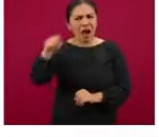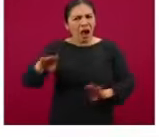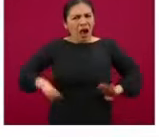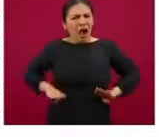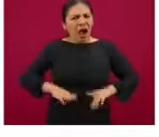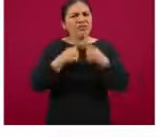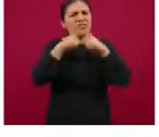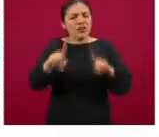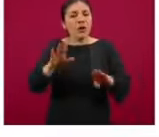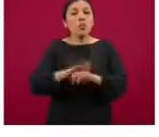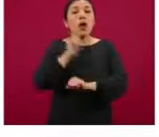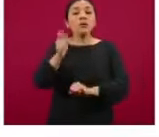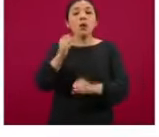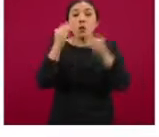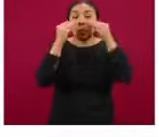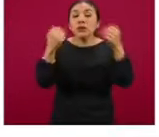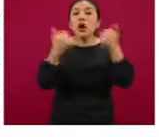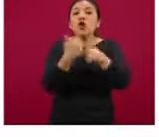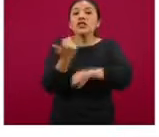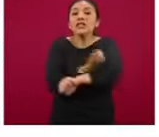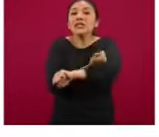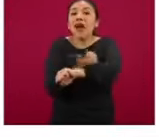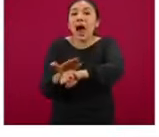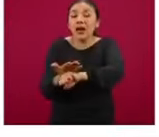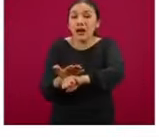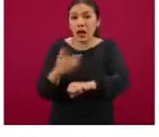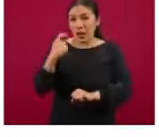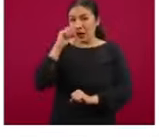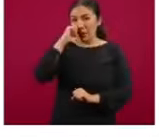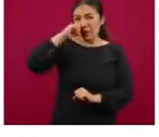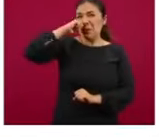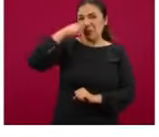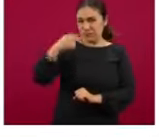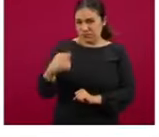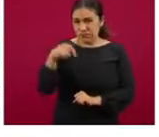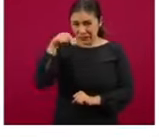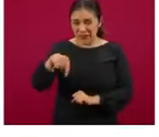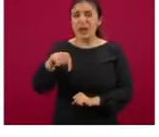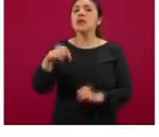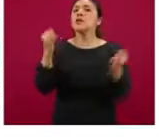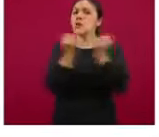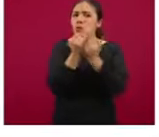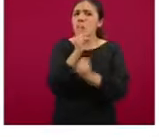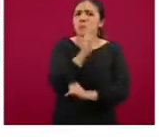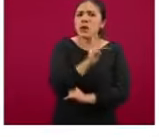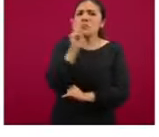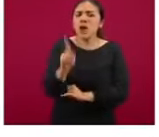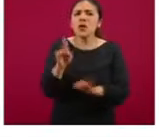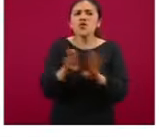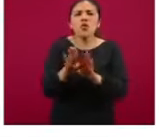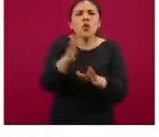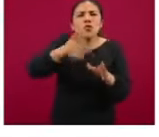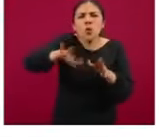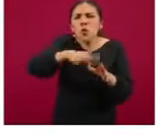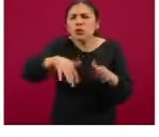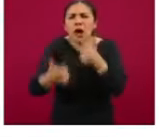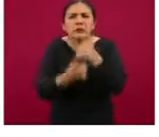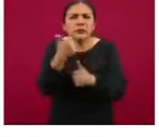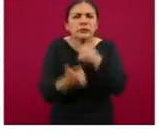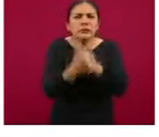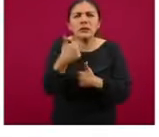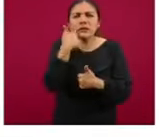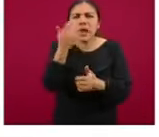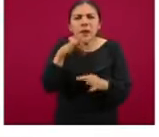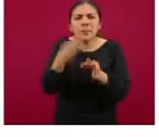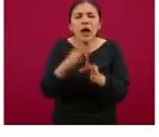el tipo de muestra es sangre. Dado que es un exudado faríngeo, también lo que identifica o lo que va a buscar tratar de